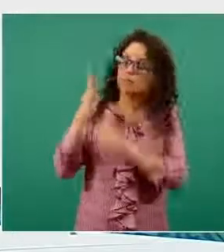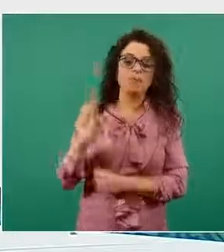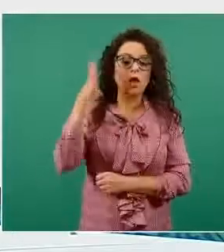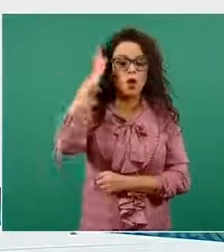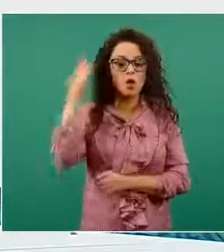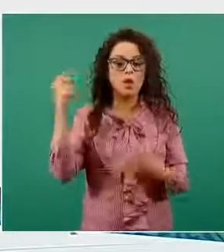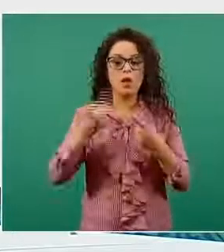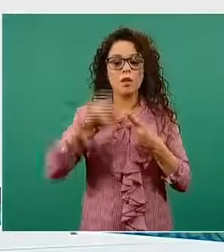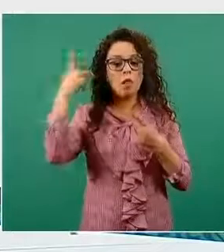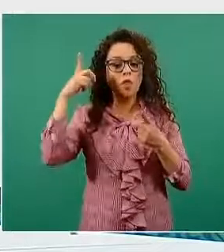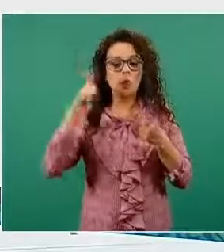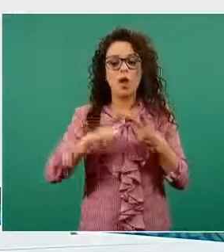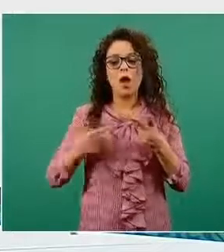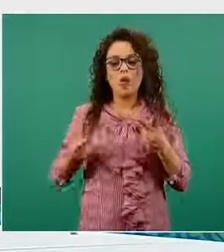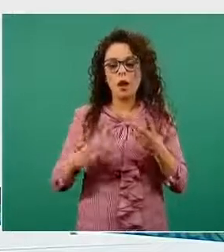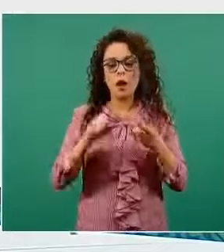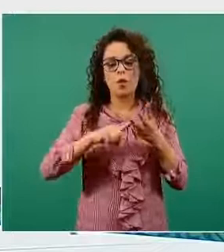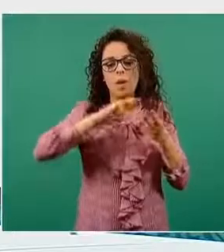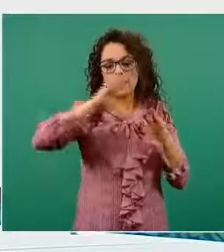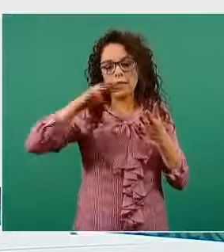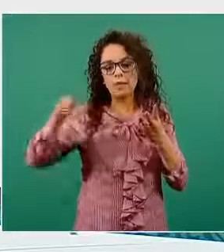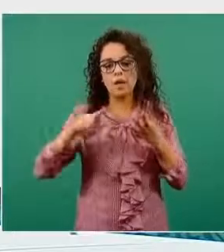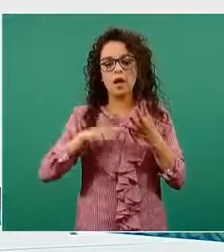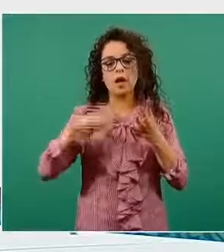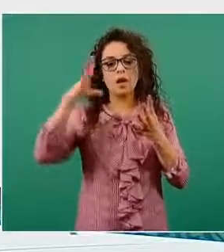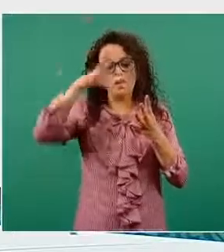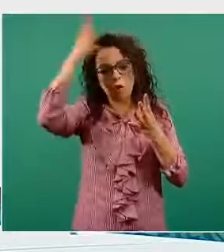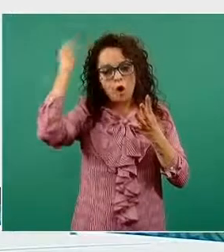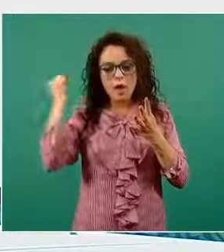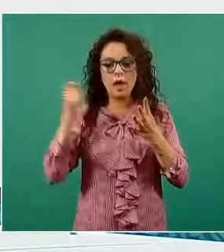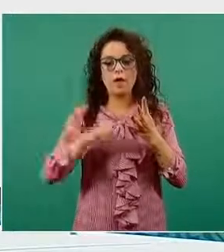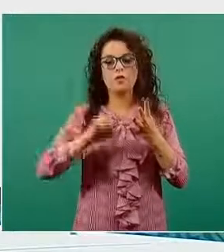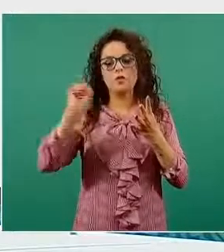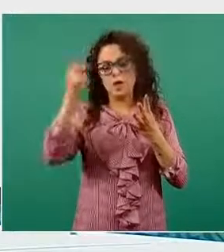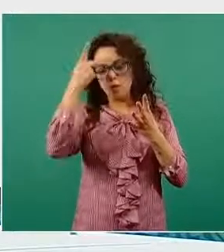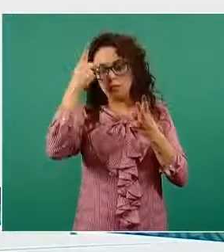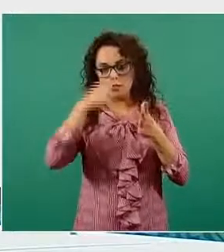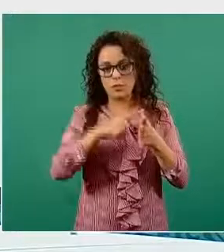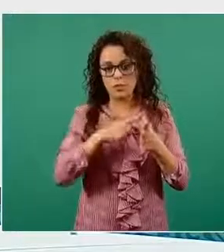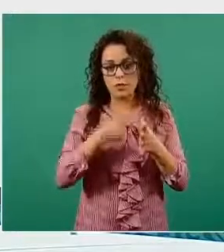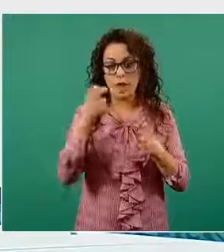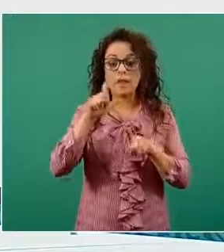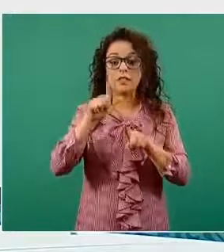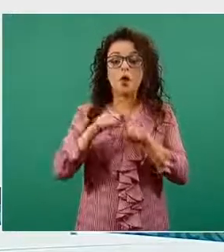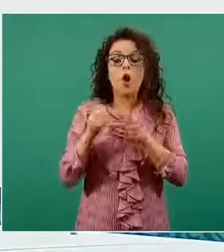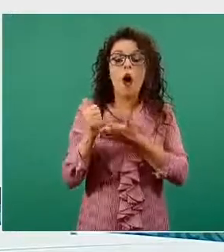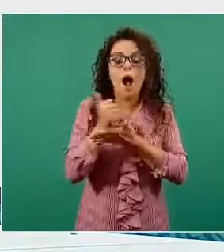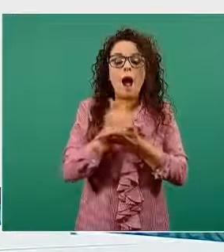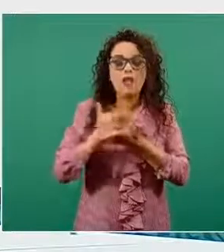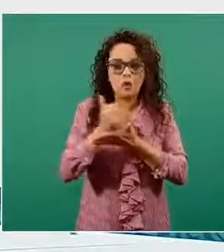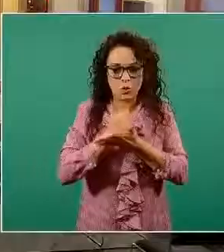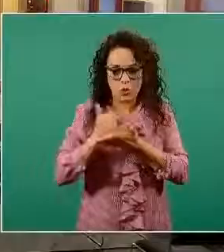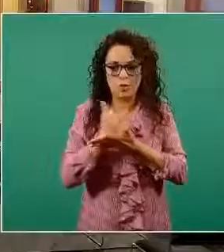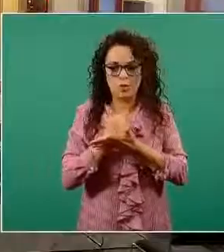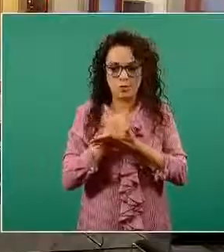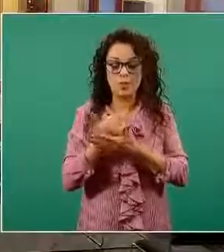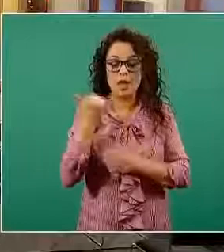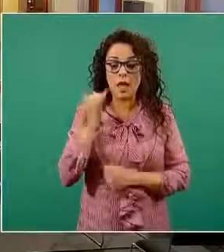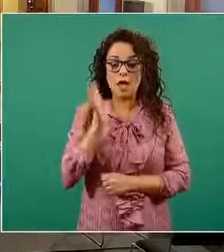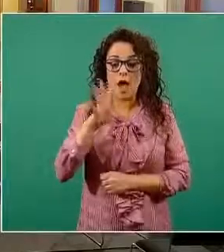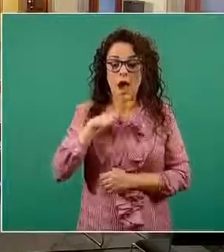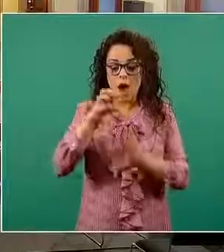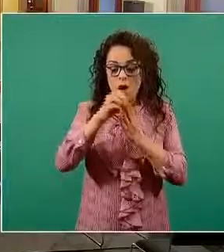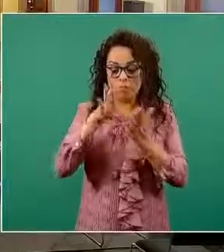Michoacán, Morelos y San Luis Potosí, ilustradas aquí en color azul. Y están programadas